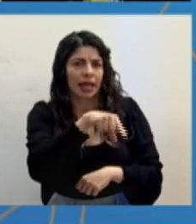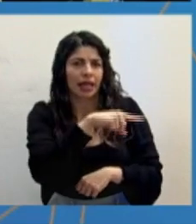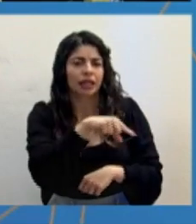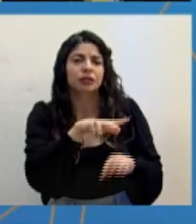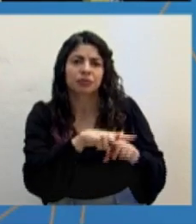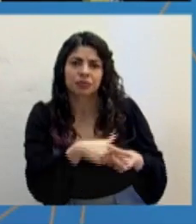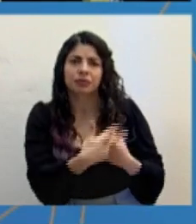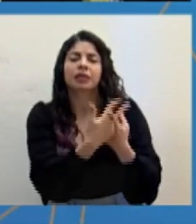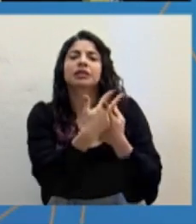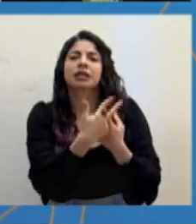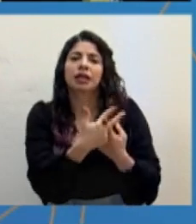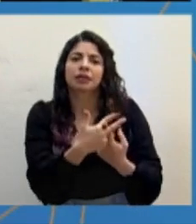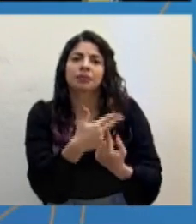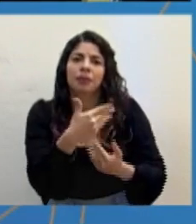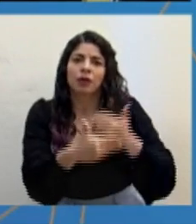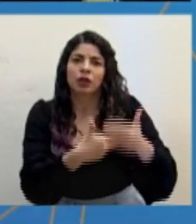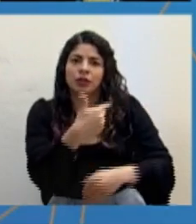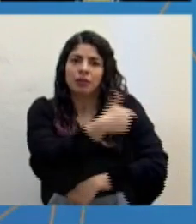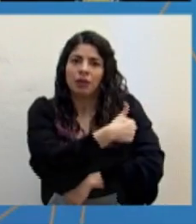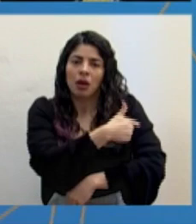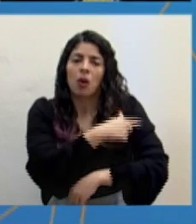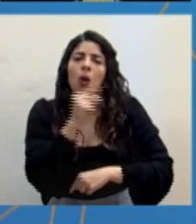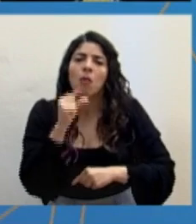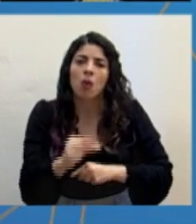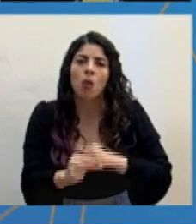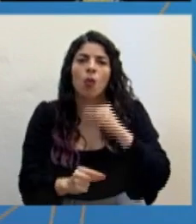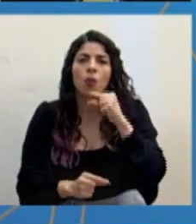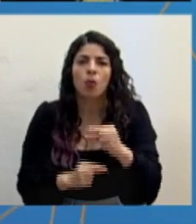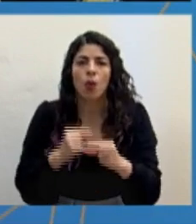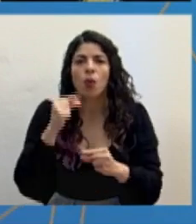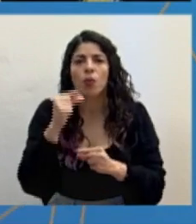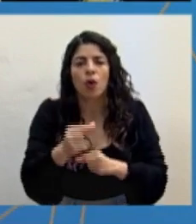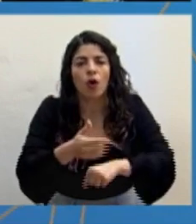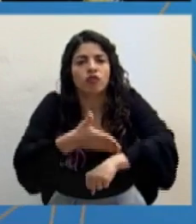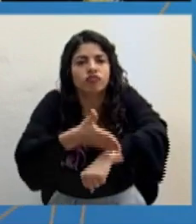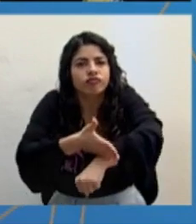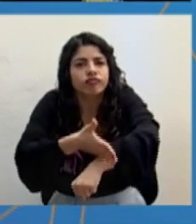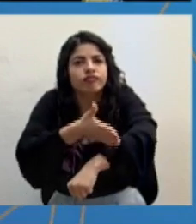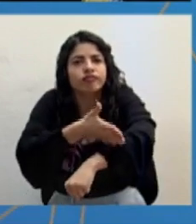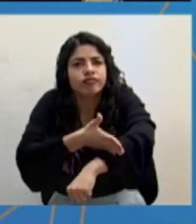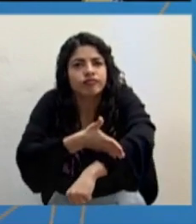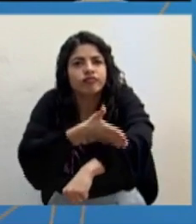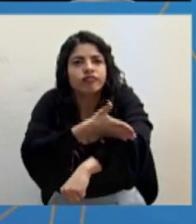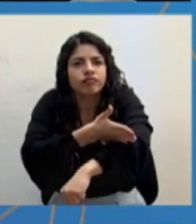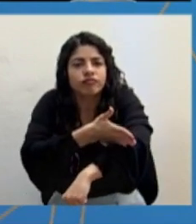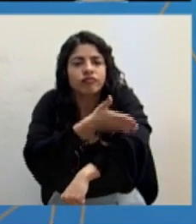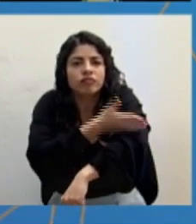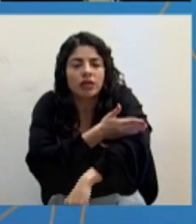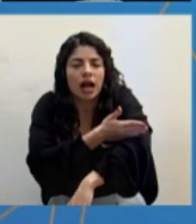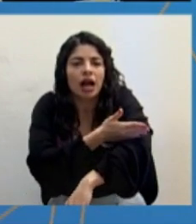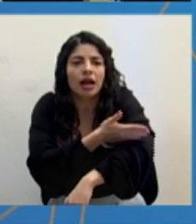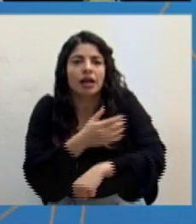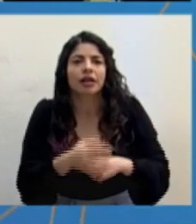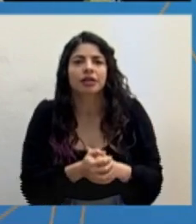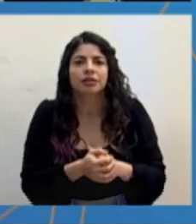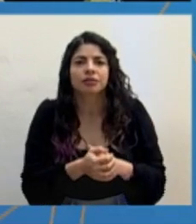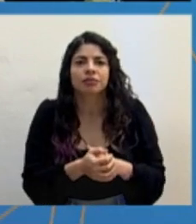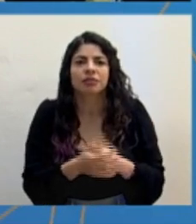estará iniciando este proceso, y así paulatinamente se avanzará en